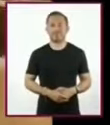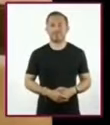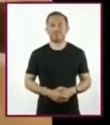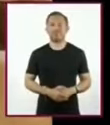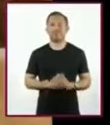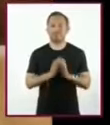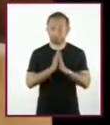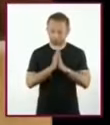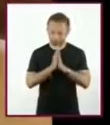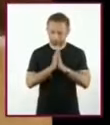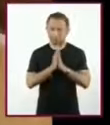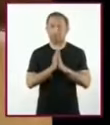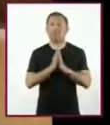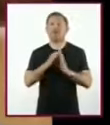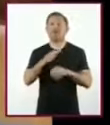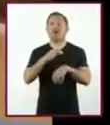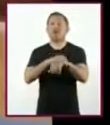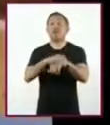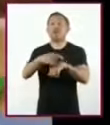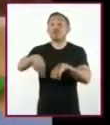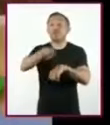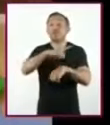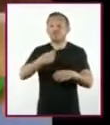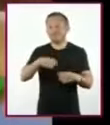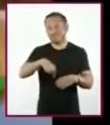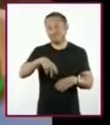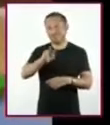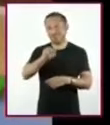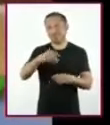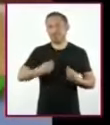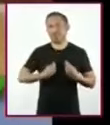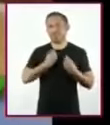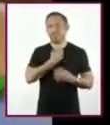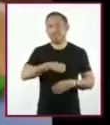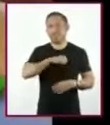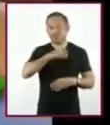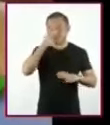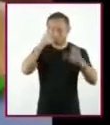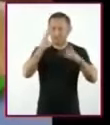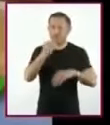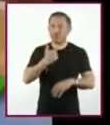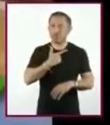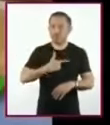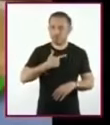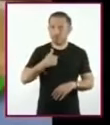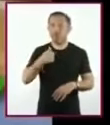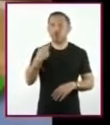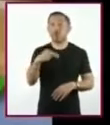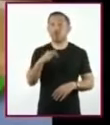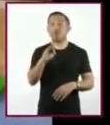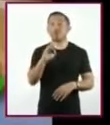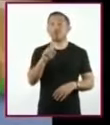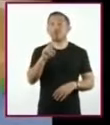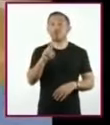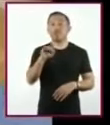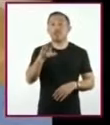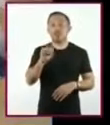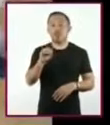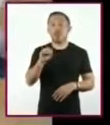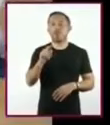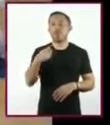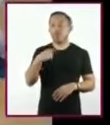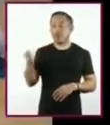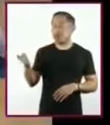Hola a nuestros amigos de Vivir Sano. Los saludo con mucho gusto. Soy Federico Gagiola y también me da mucho gusto saludar a